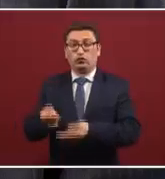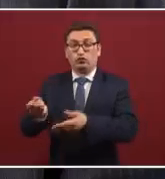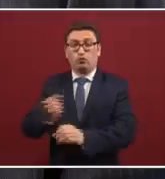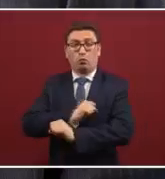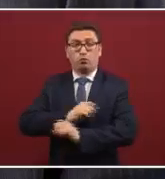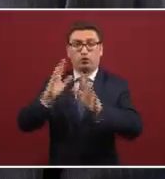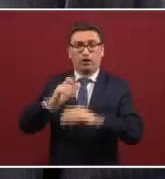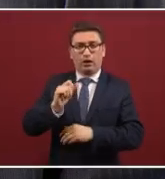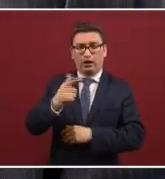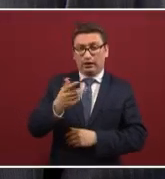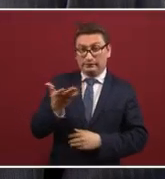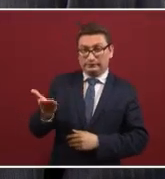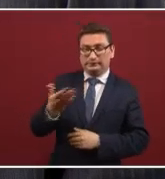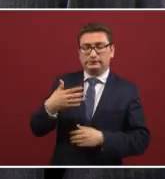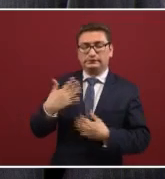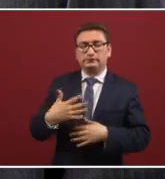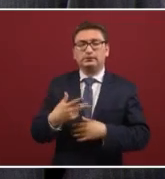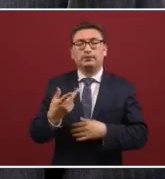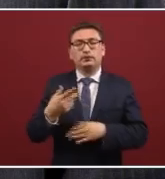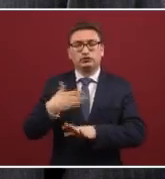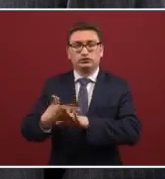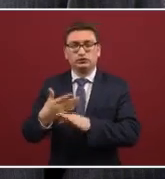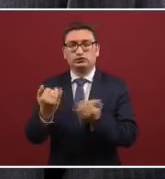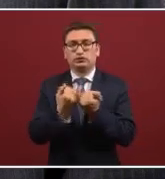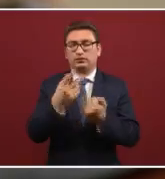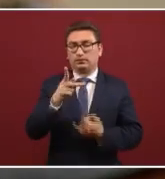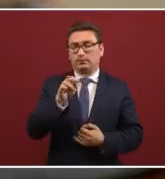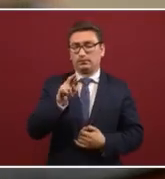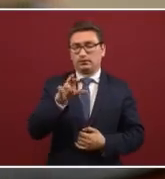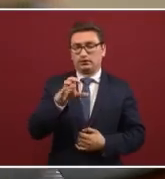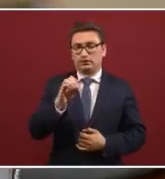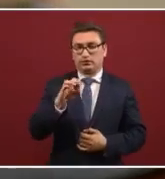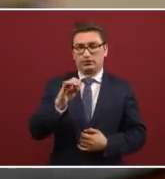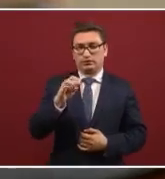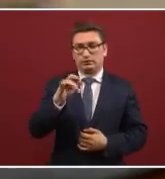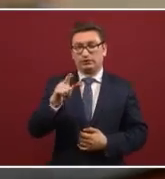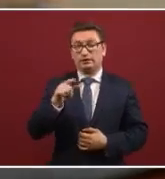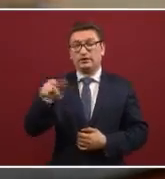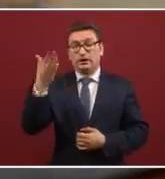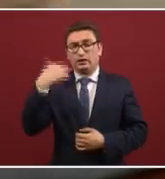para ejemplificar el caso, está Pedro Carrizales El Mijis, quien ha